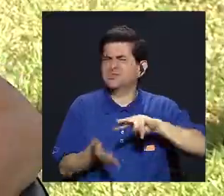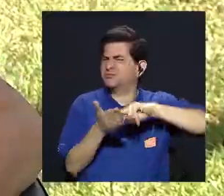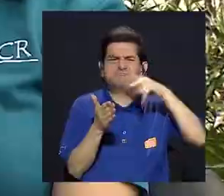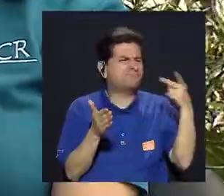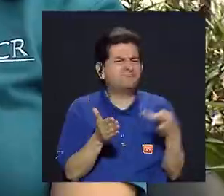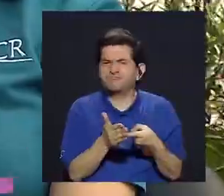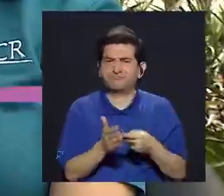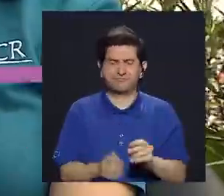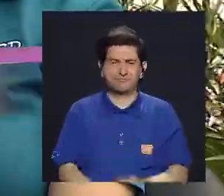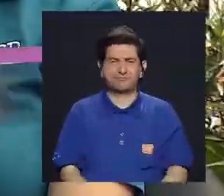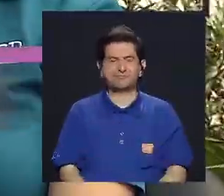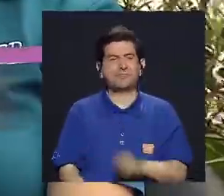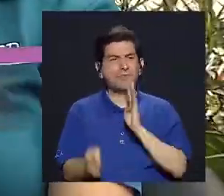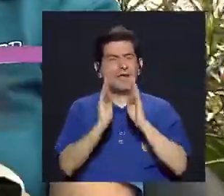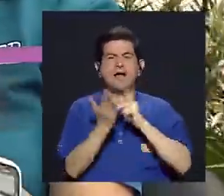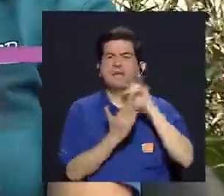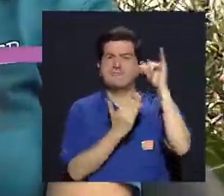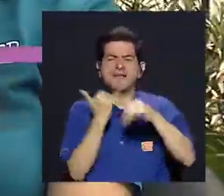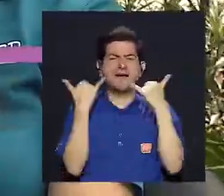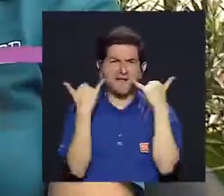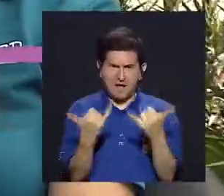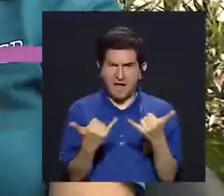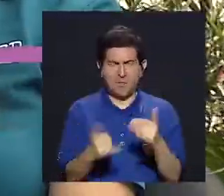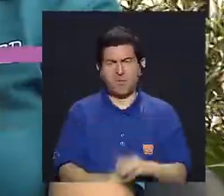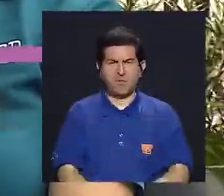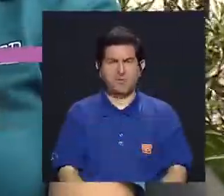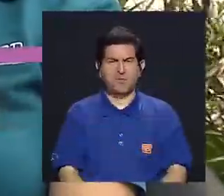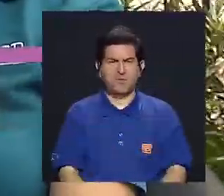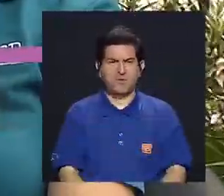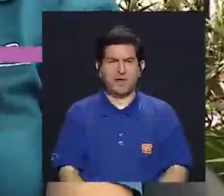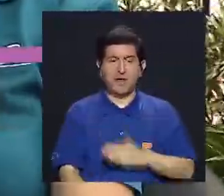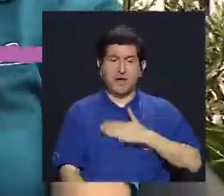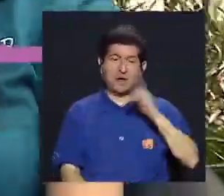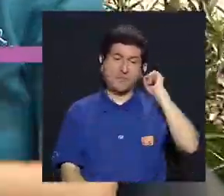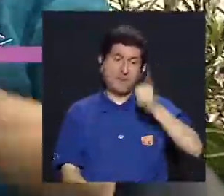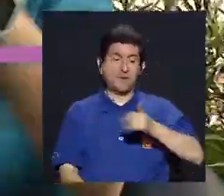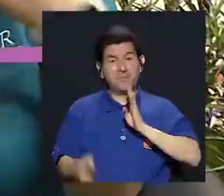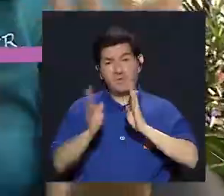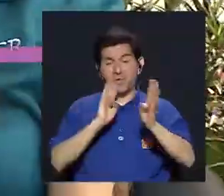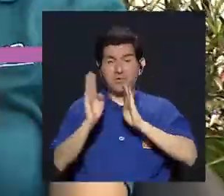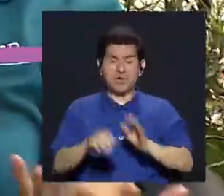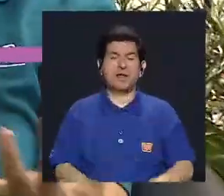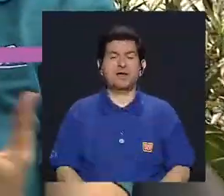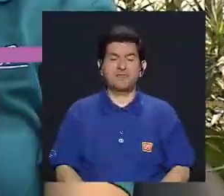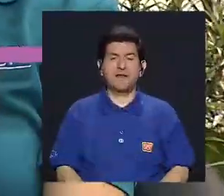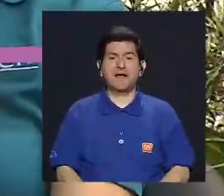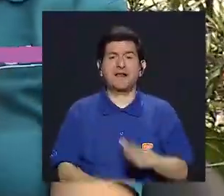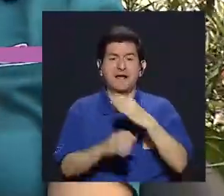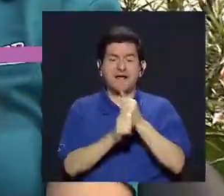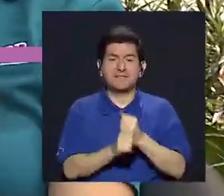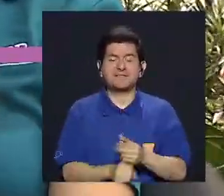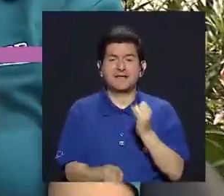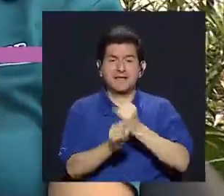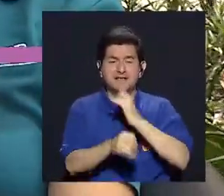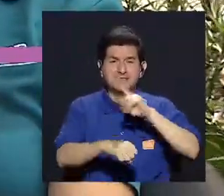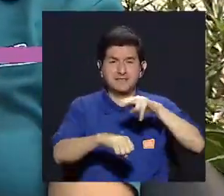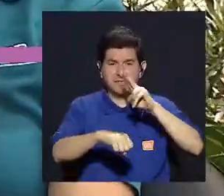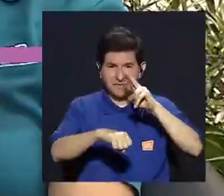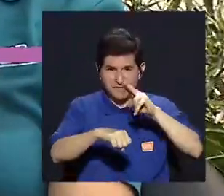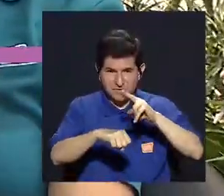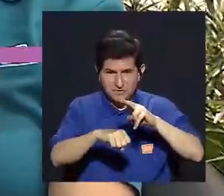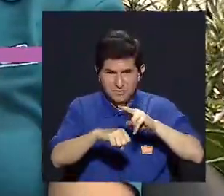qué consiste y bueno hablar de ese proyecto en este momento me obliga a tener que hablarles de lo que hacía el inicio hace más de 40 años